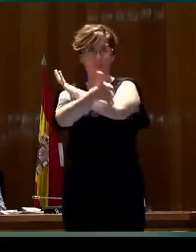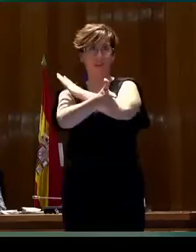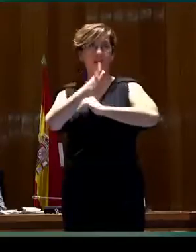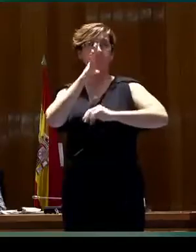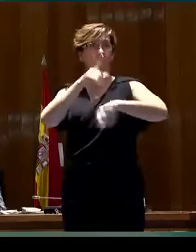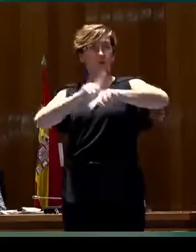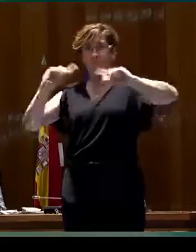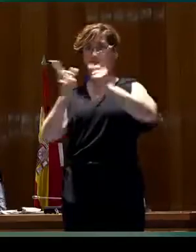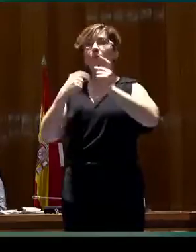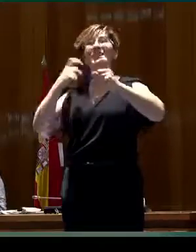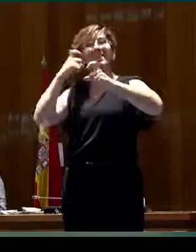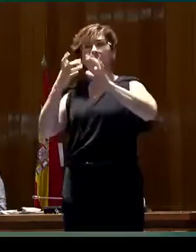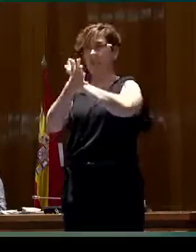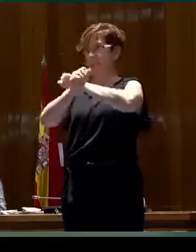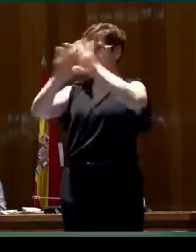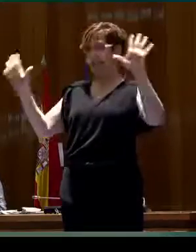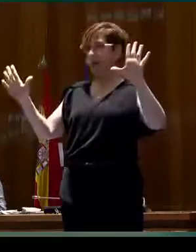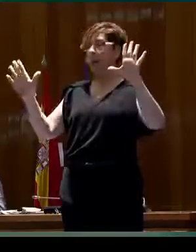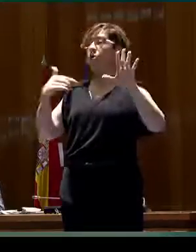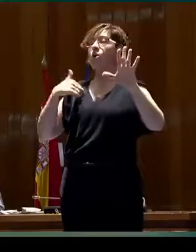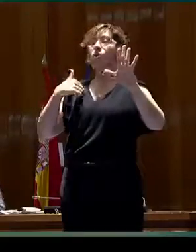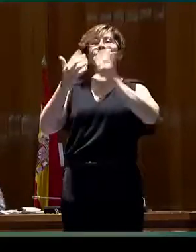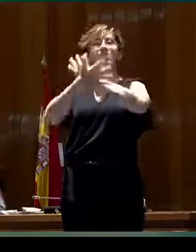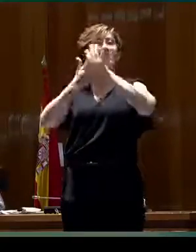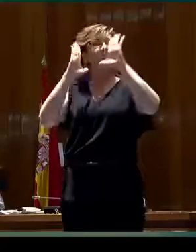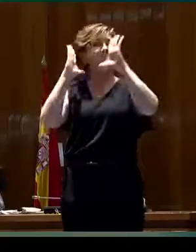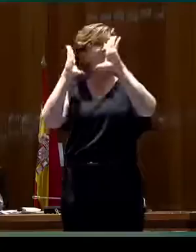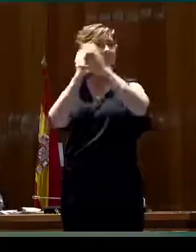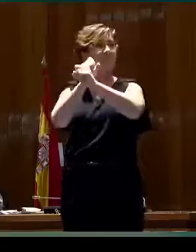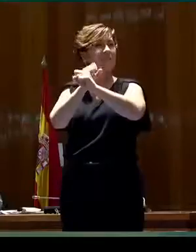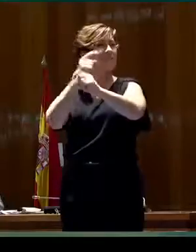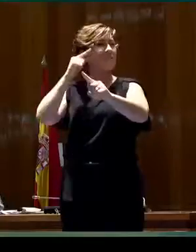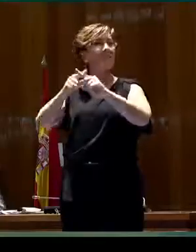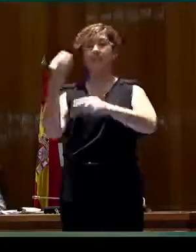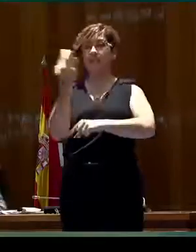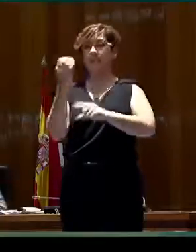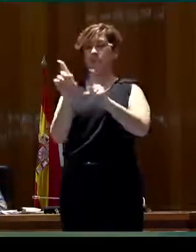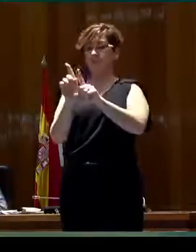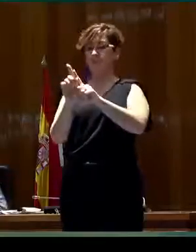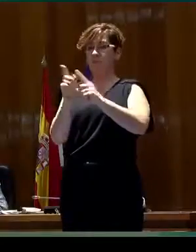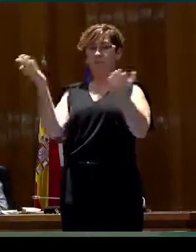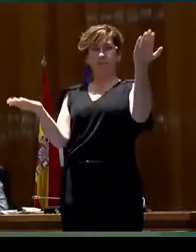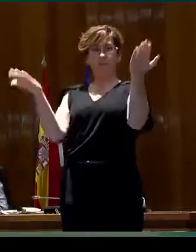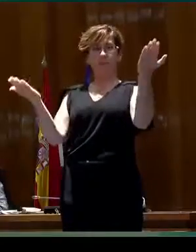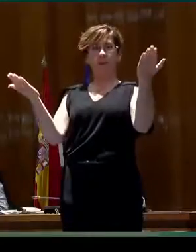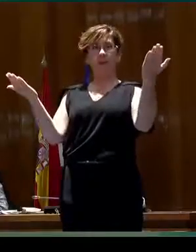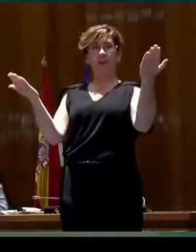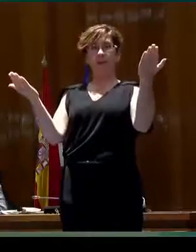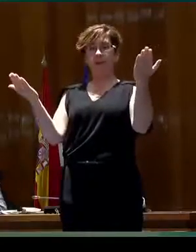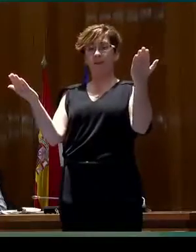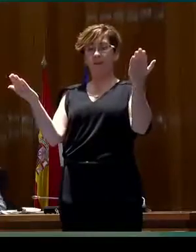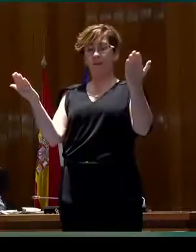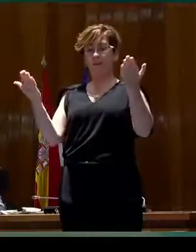claro posible y voy a centrarme fundamentalmente en las diferencias que existen entre